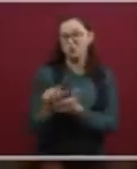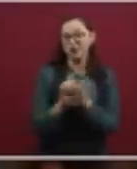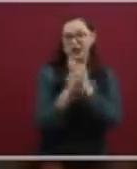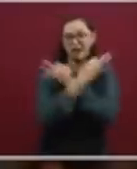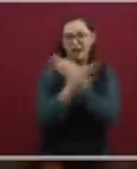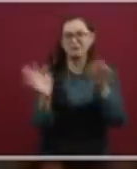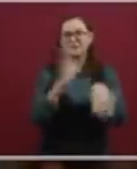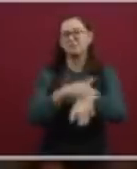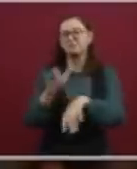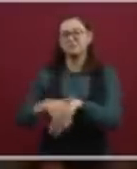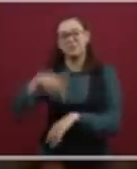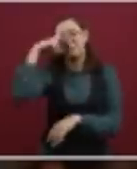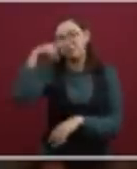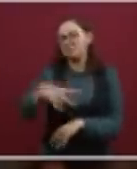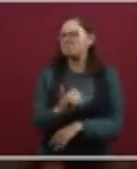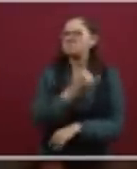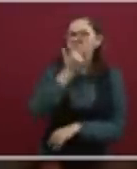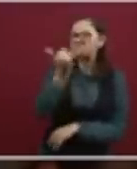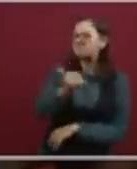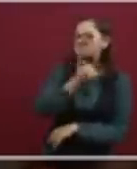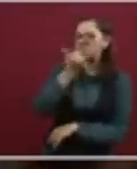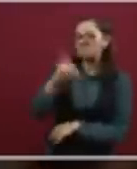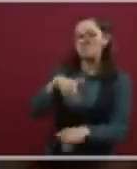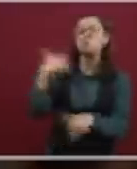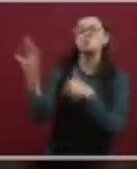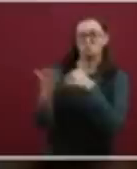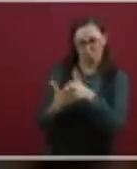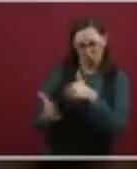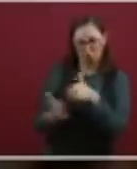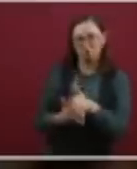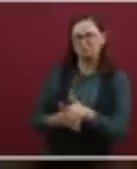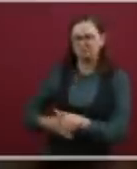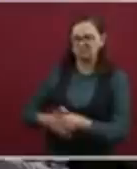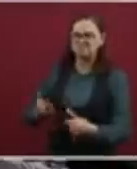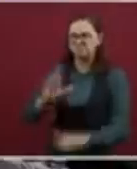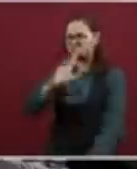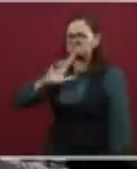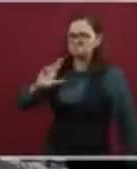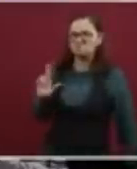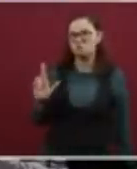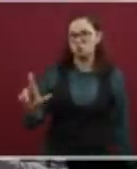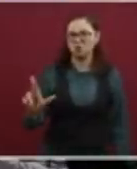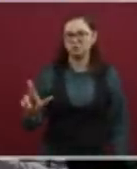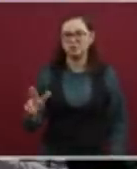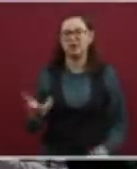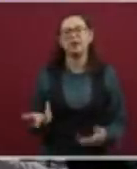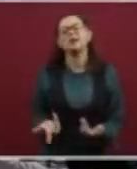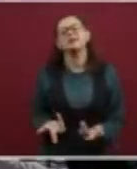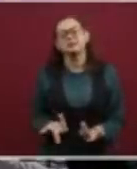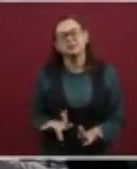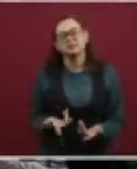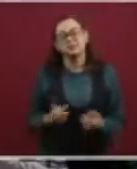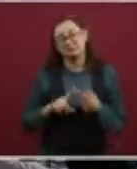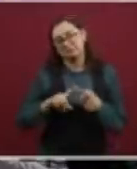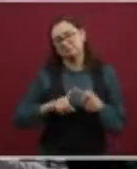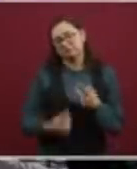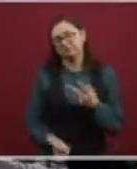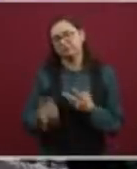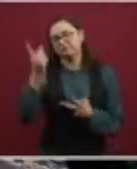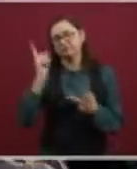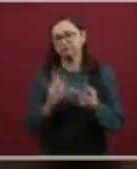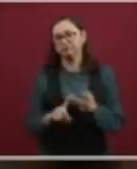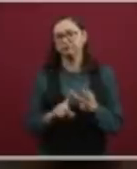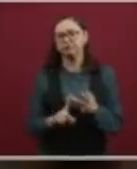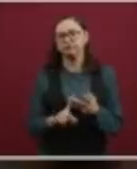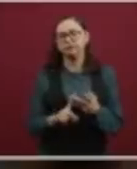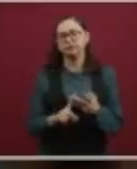está equivocado y amenaza con que pronto dará una respuesta. Eso por una parte, presidente. Y por otra, ¿ya